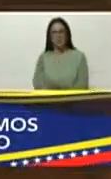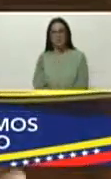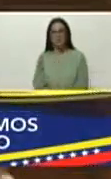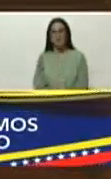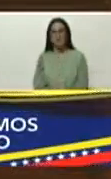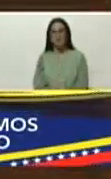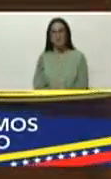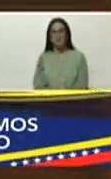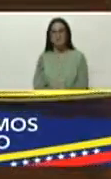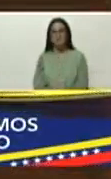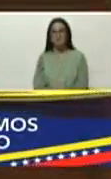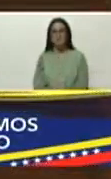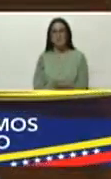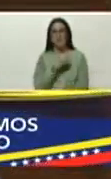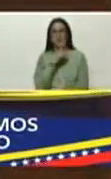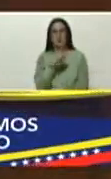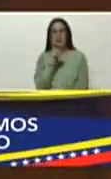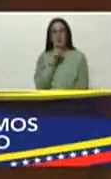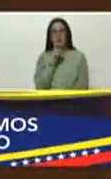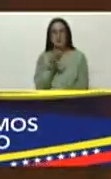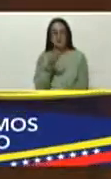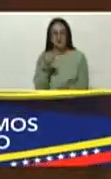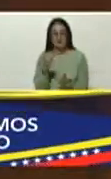Nombre con caché, vale, con estilo, Andrés.